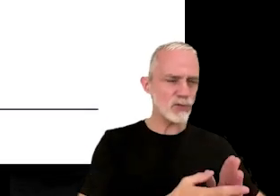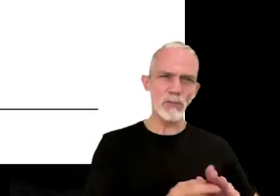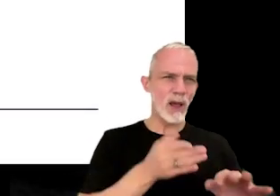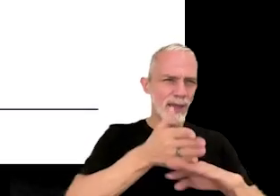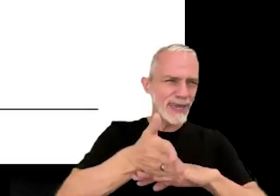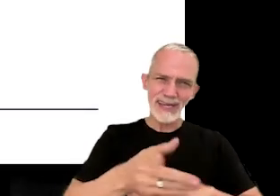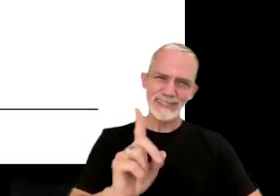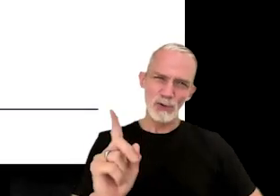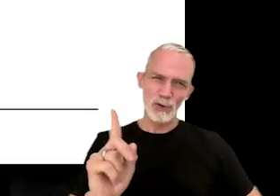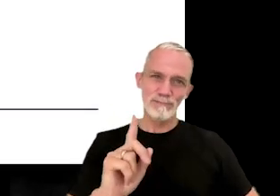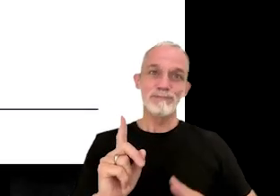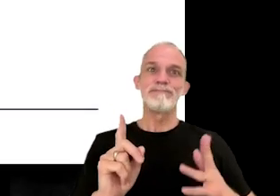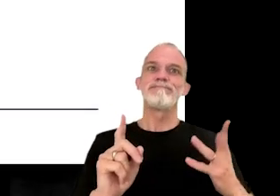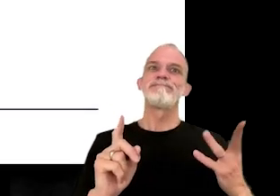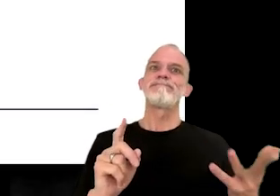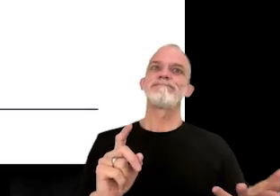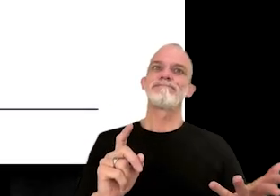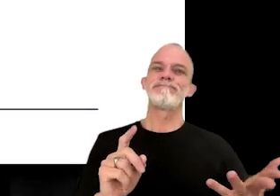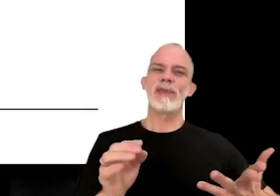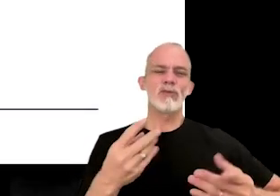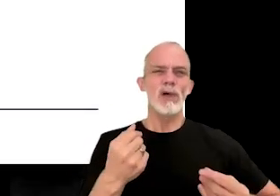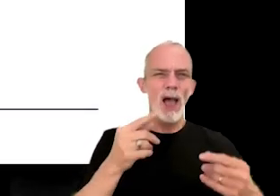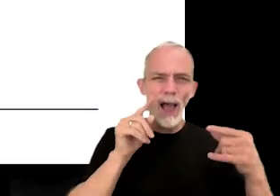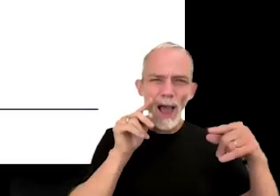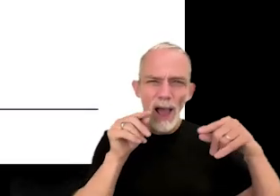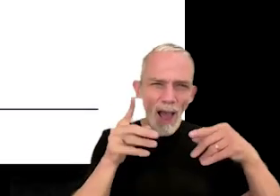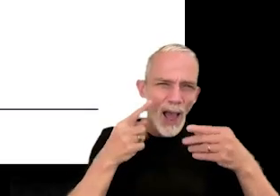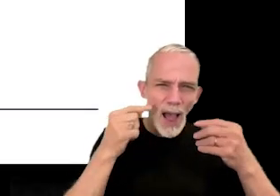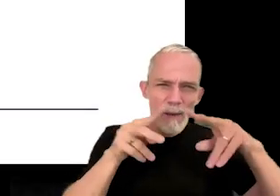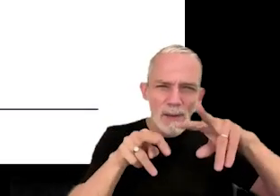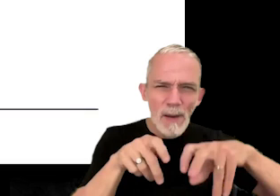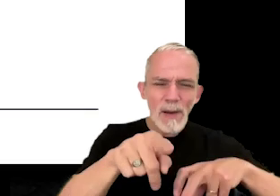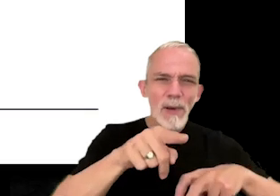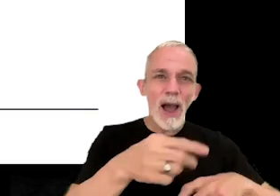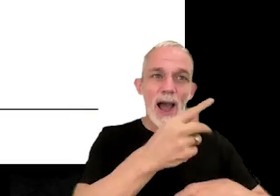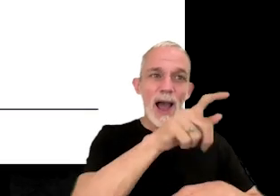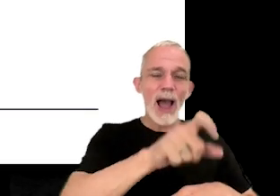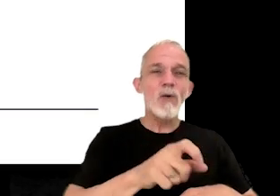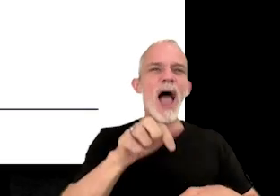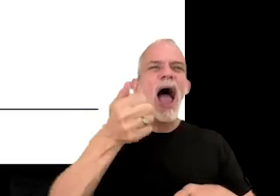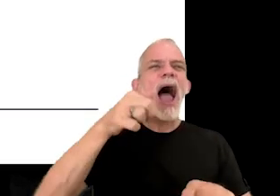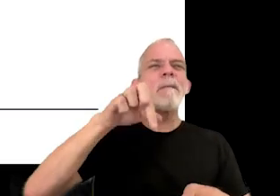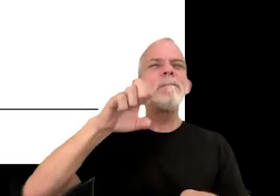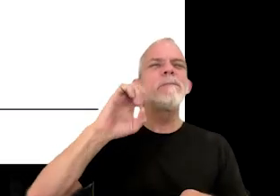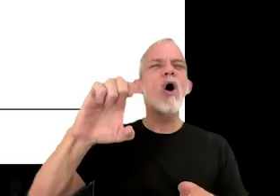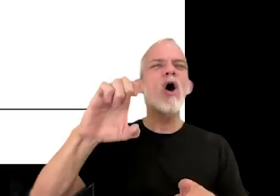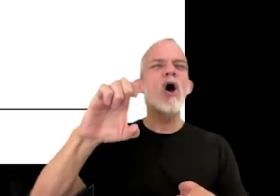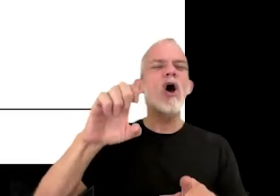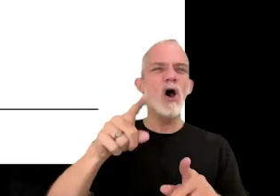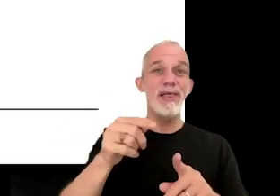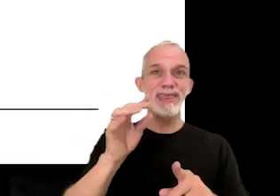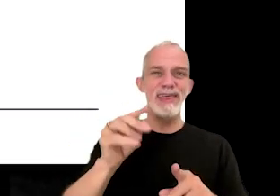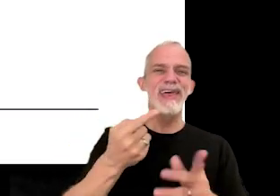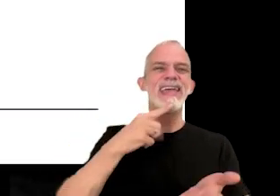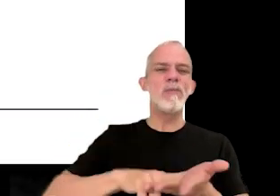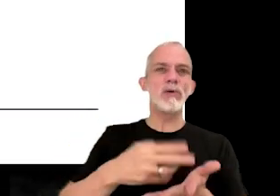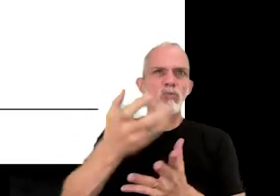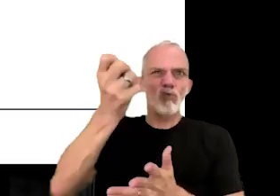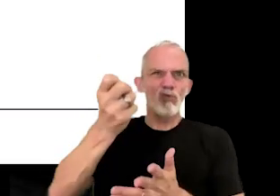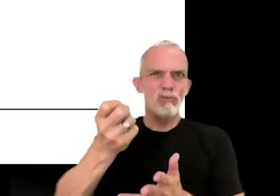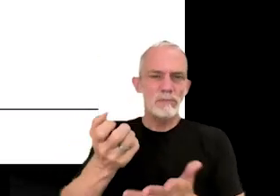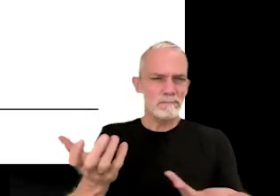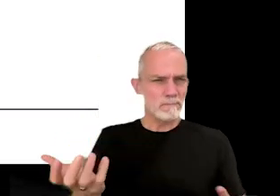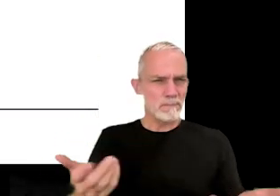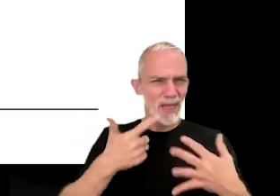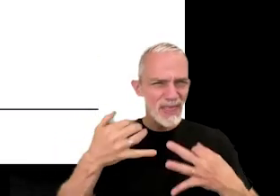ingresados. Entonces, en vez de perseguir el delito a una POC de apropiación indebida de tributos, en